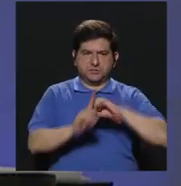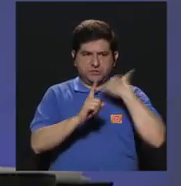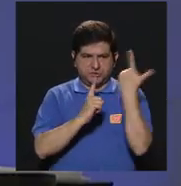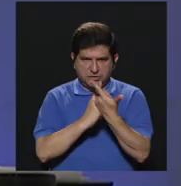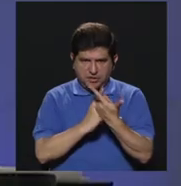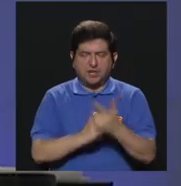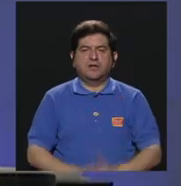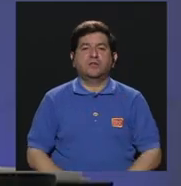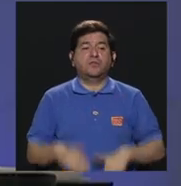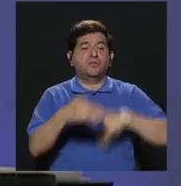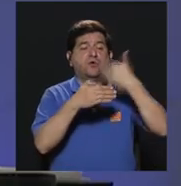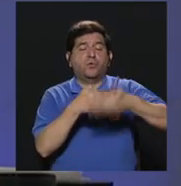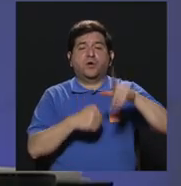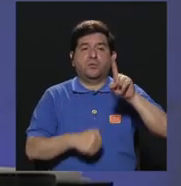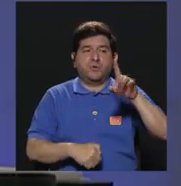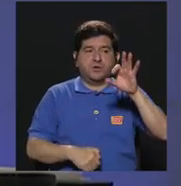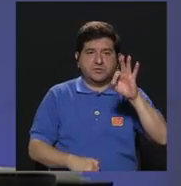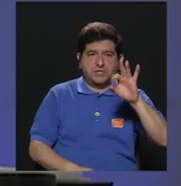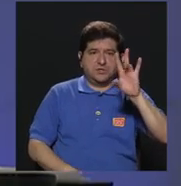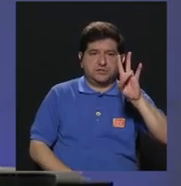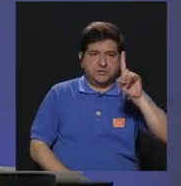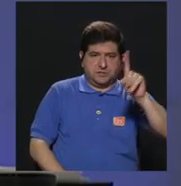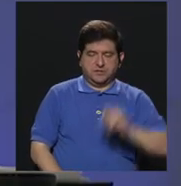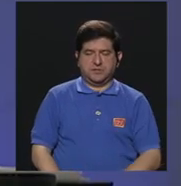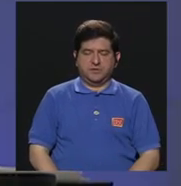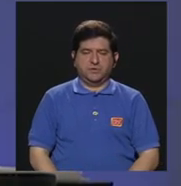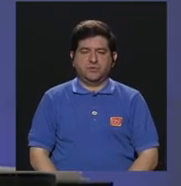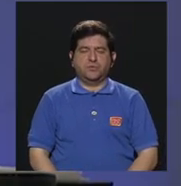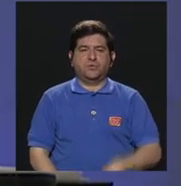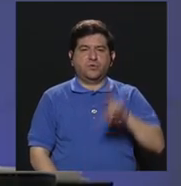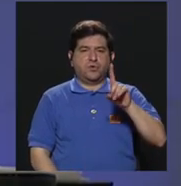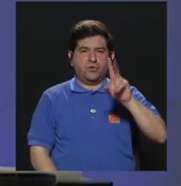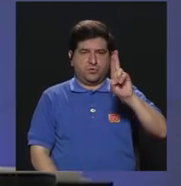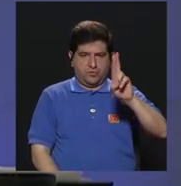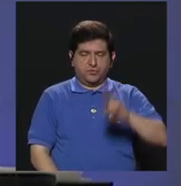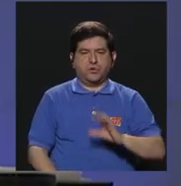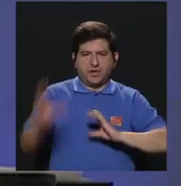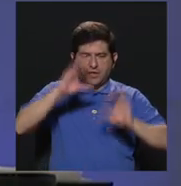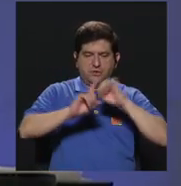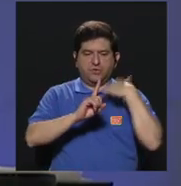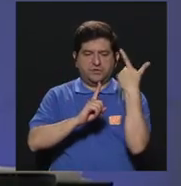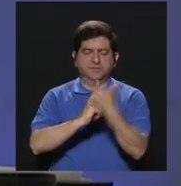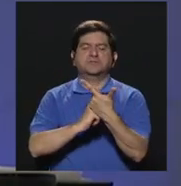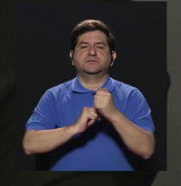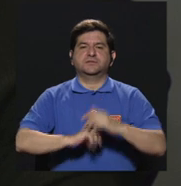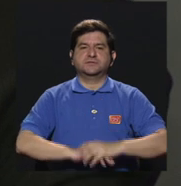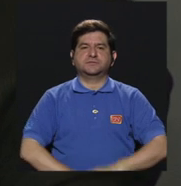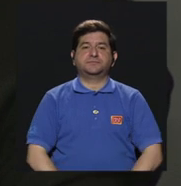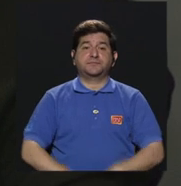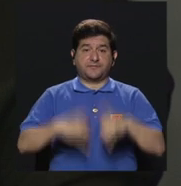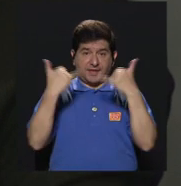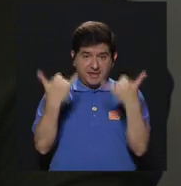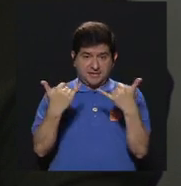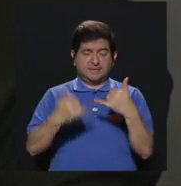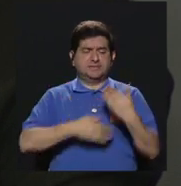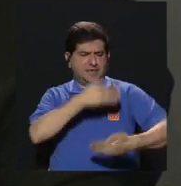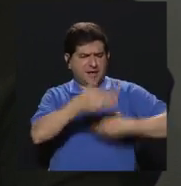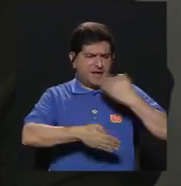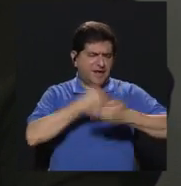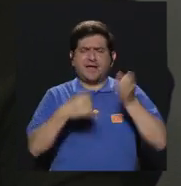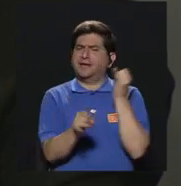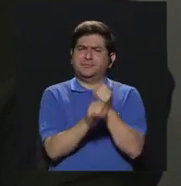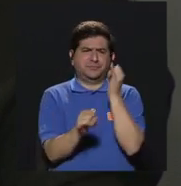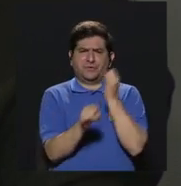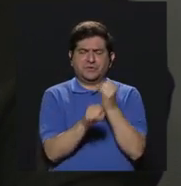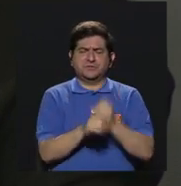más tarde en 1971 en el doctorado de Ciencias Sociales. Ya en la dinámica